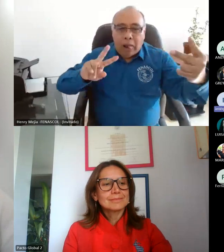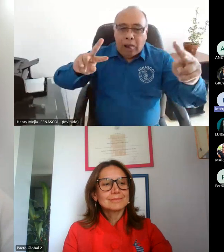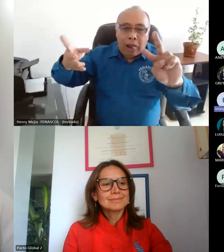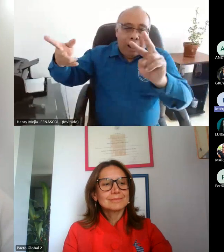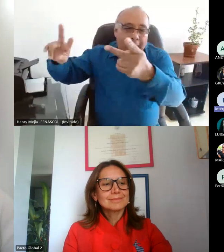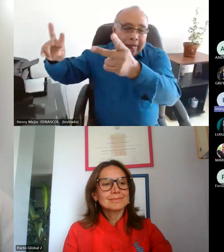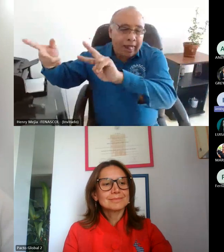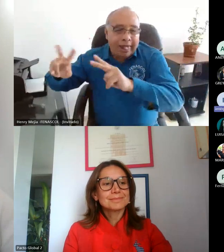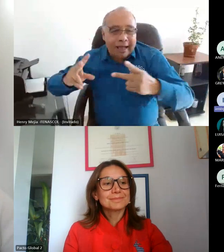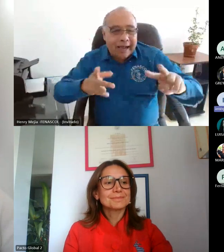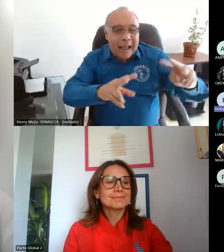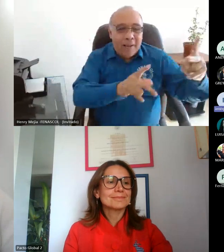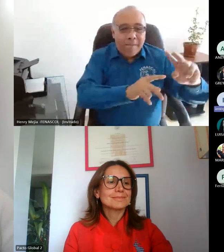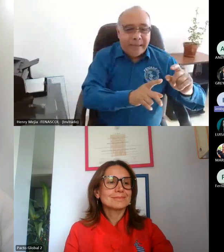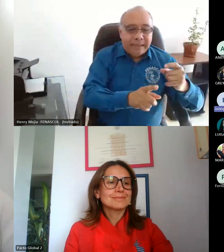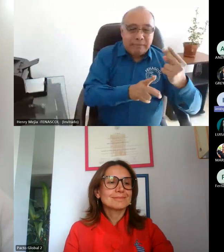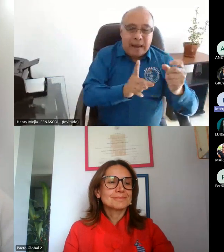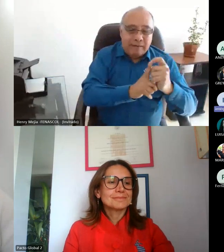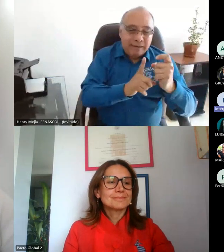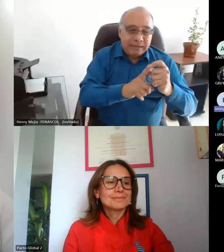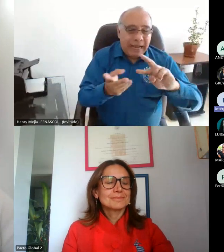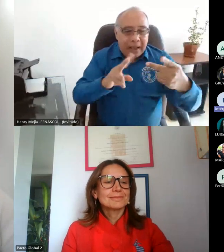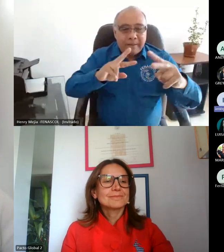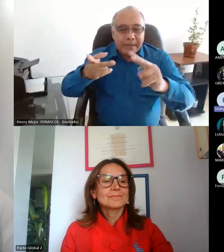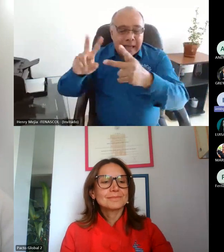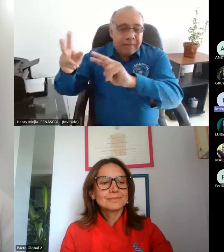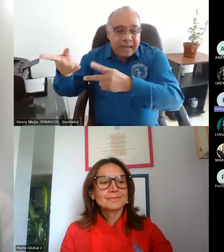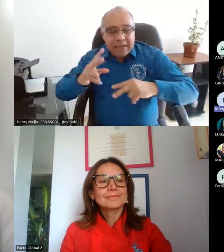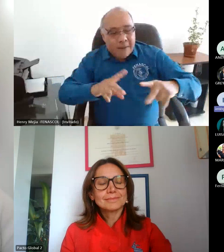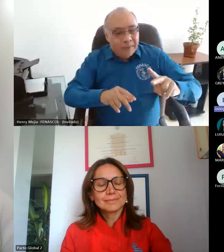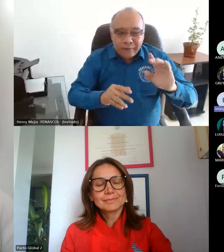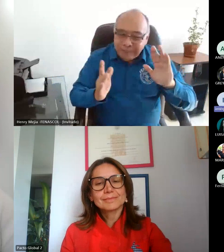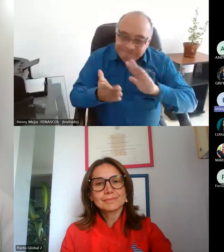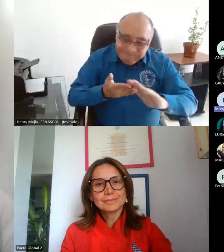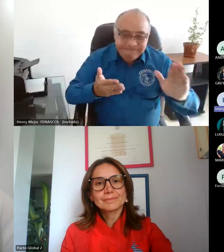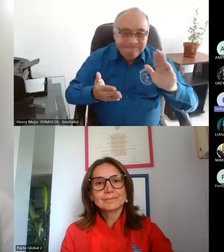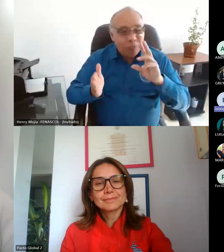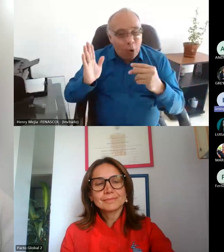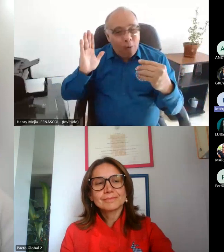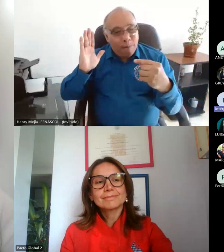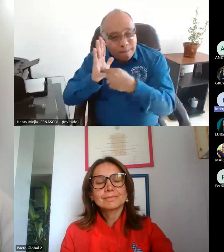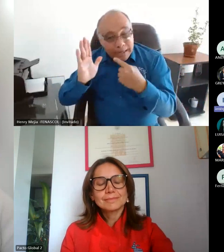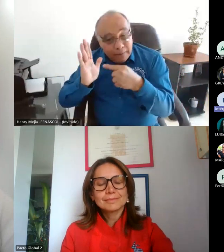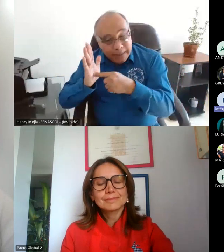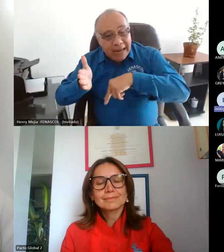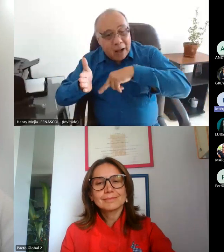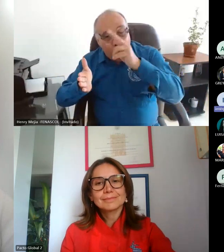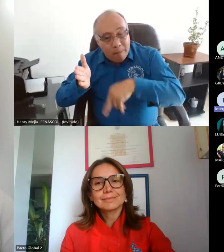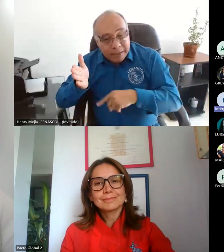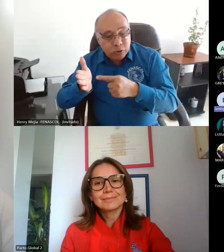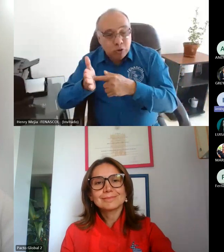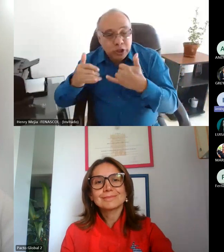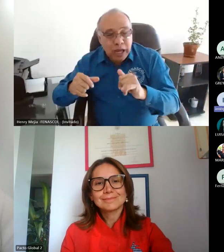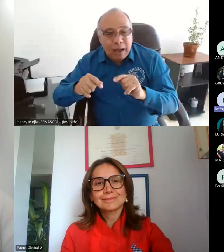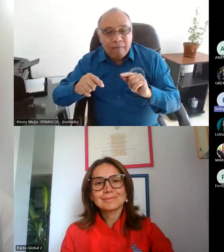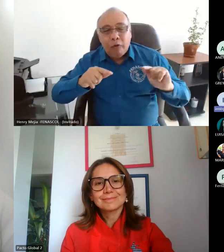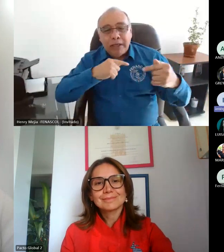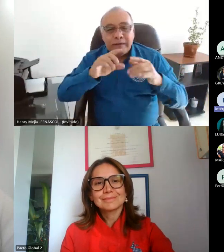sí Muchos profesionales siguen tergiversando y amañando los términos y pues me disculpan pero